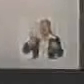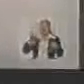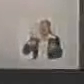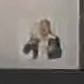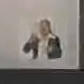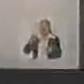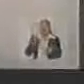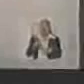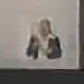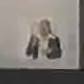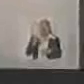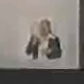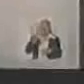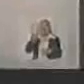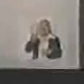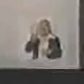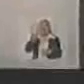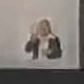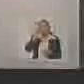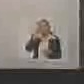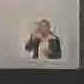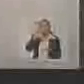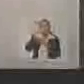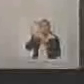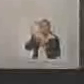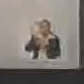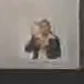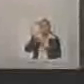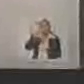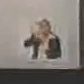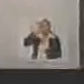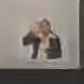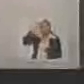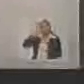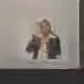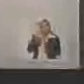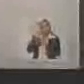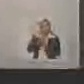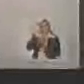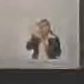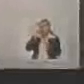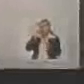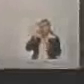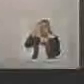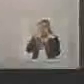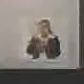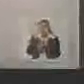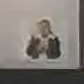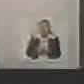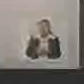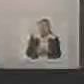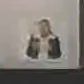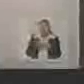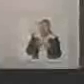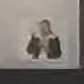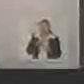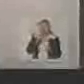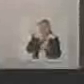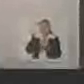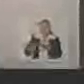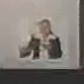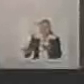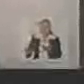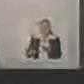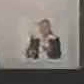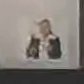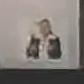algunos que son 2, 3 millones por construcción en Benito Juárez. Esto se va a terminar. También se terminará de manera